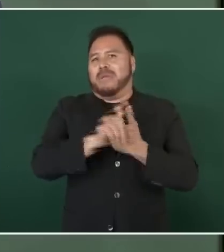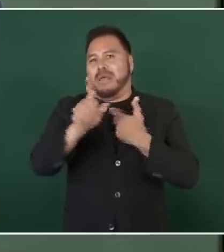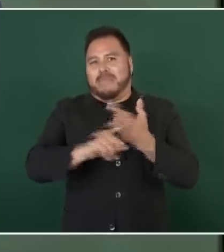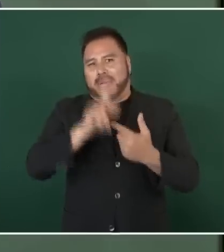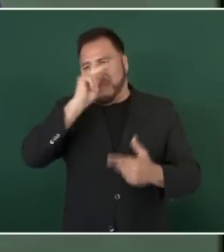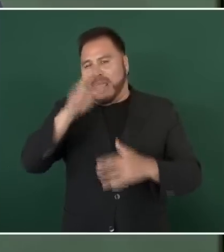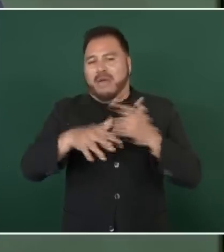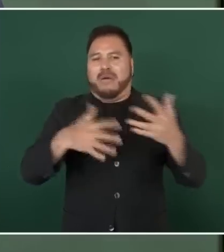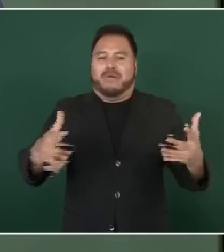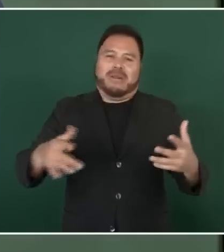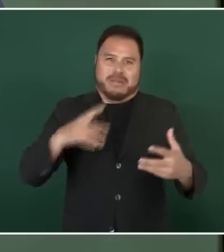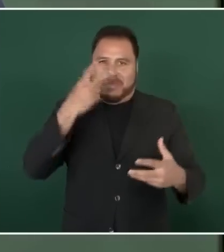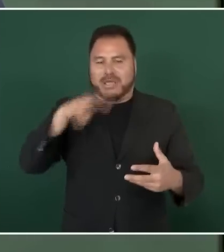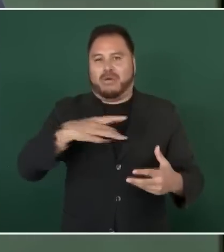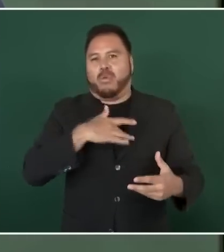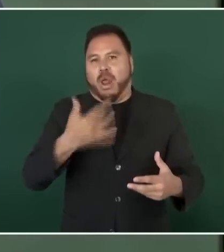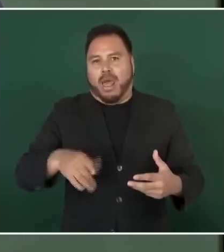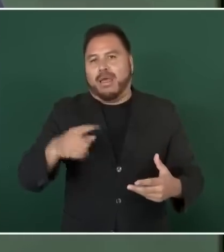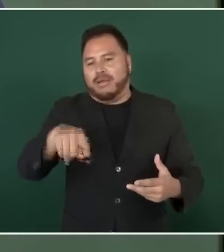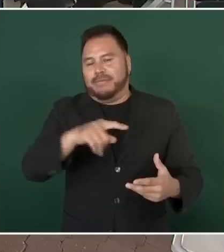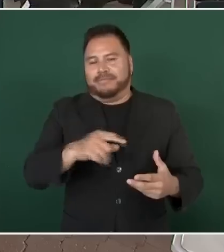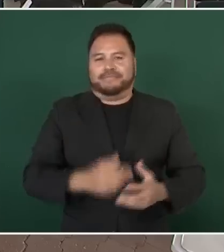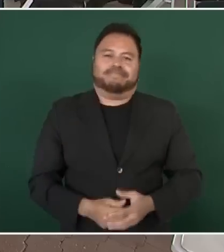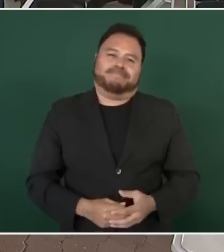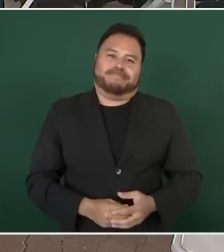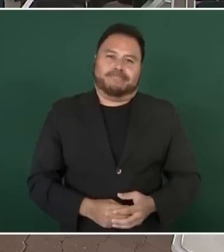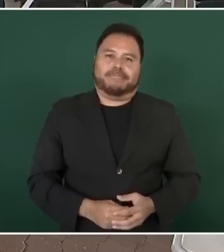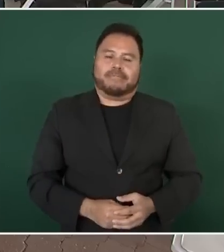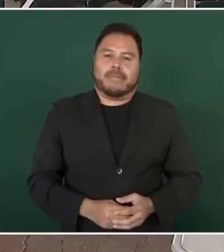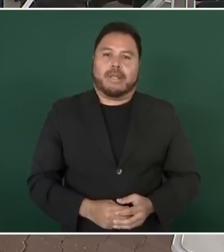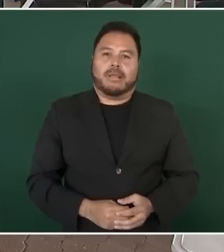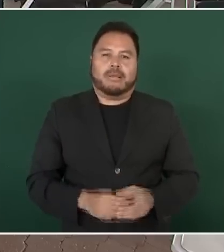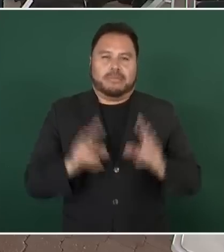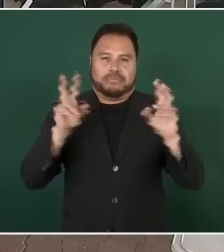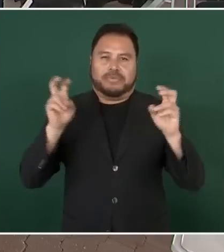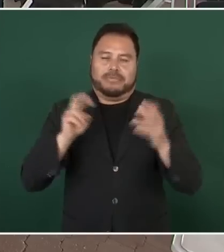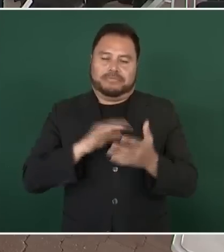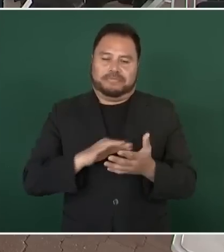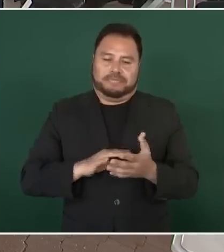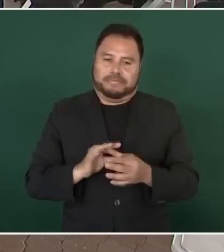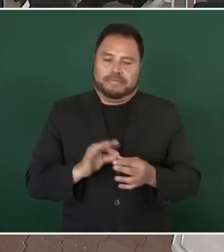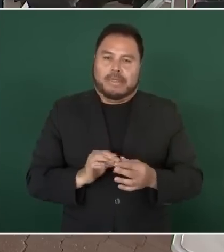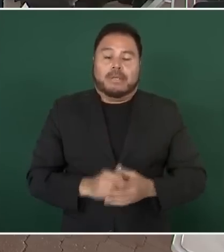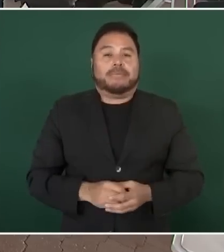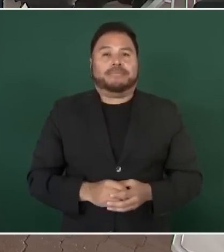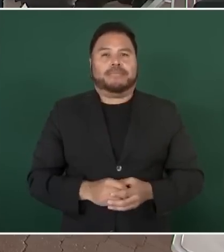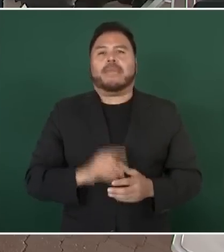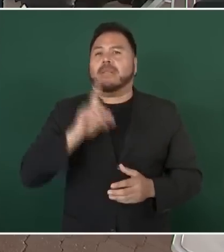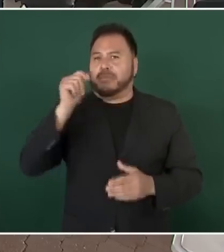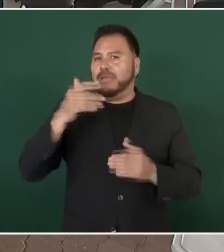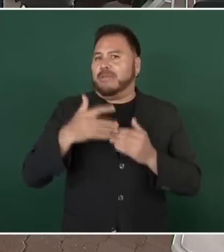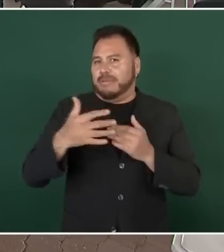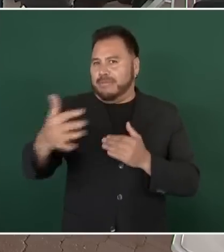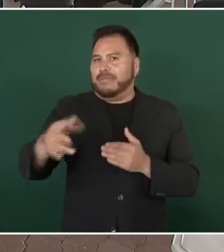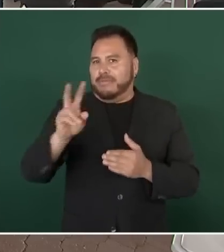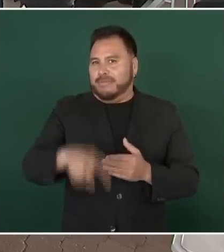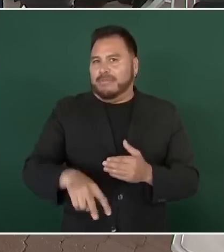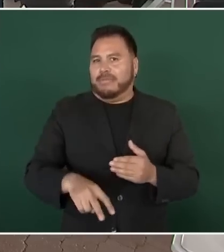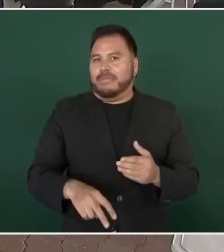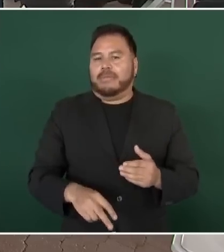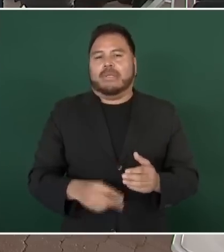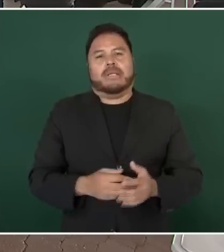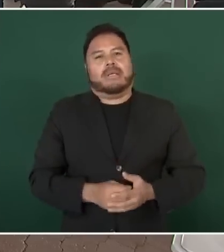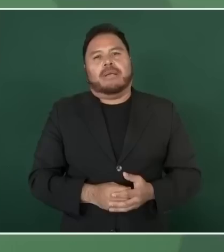más dolorosas. Hasta ahí la cita. Aun cuando el tiempo le dio la razón al licenciado